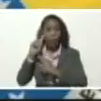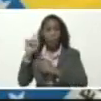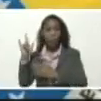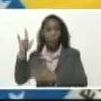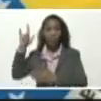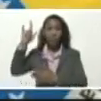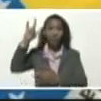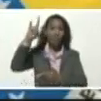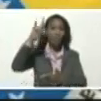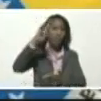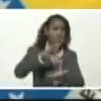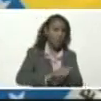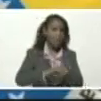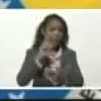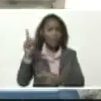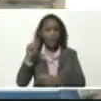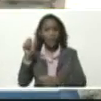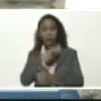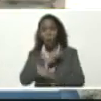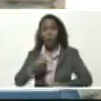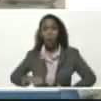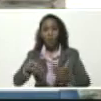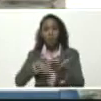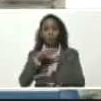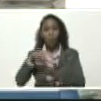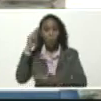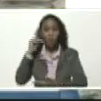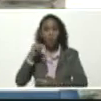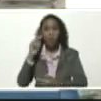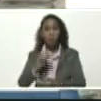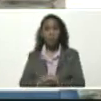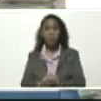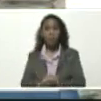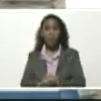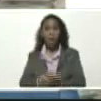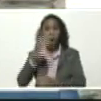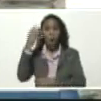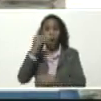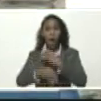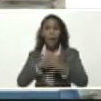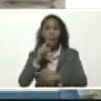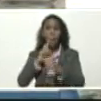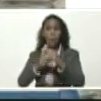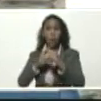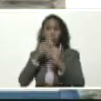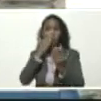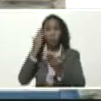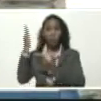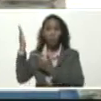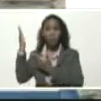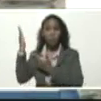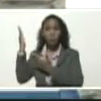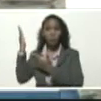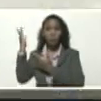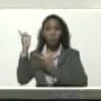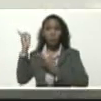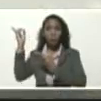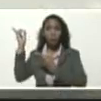de Amuay. La Guardia Nacional Bolivariana, la Fuerza Armada Nacional Bolivariana, logró la aprehensión de este individuo y estamos en plena